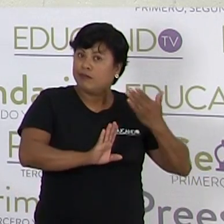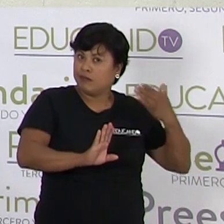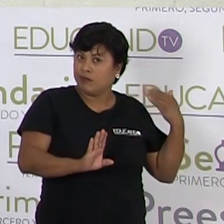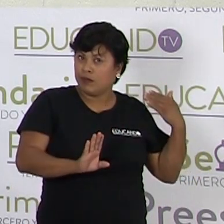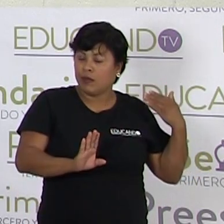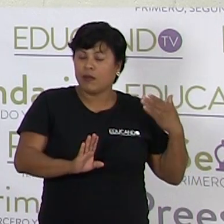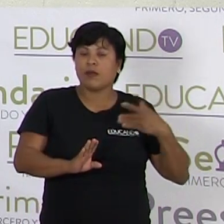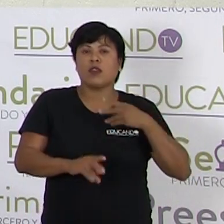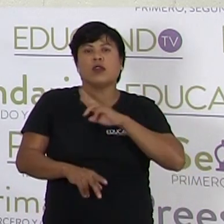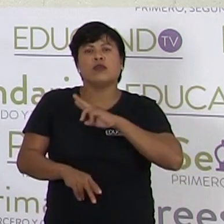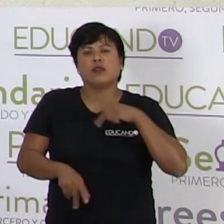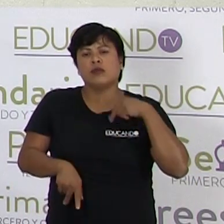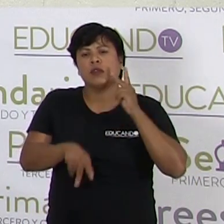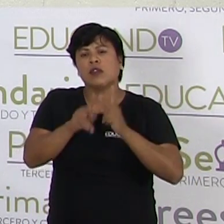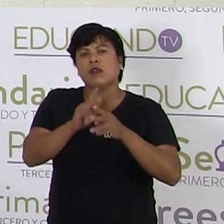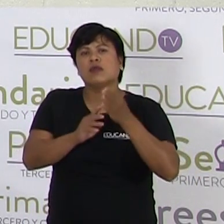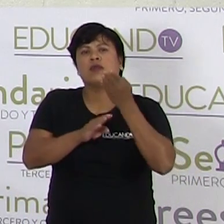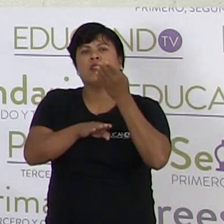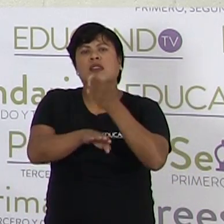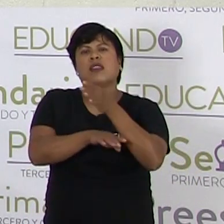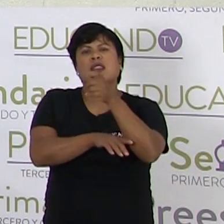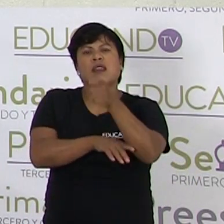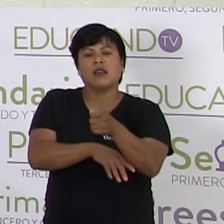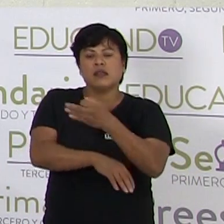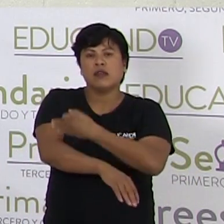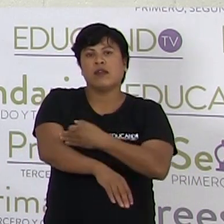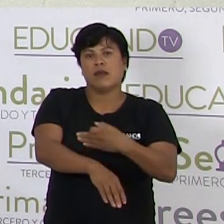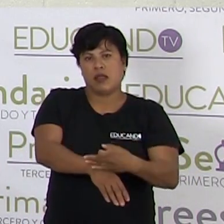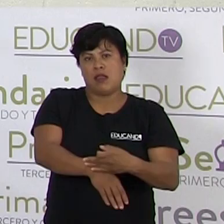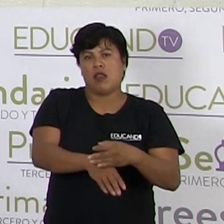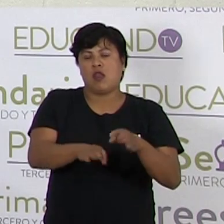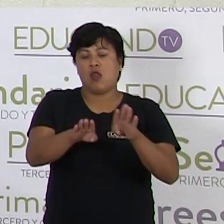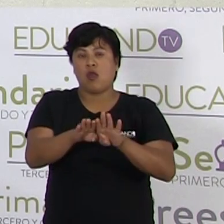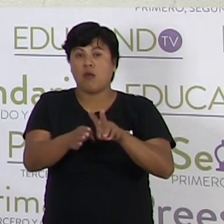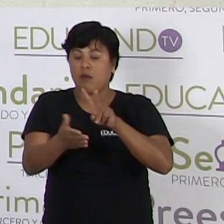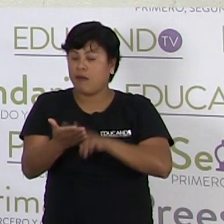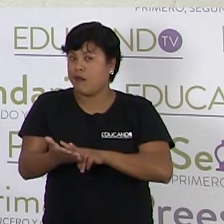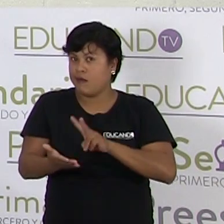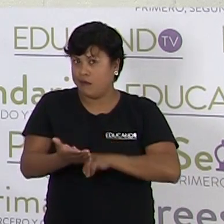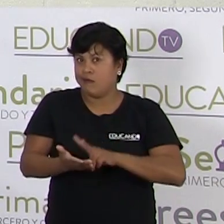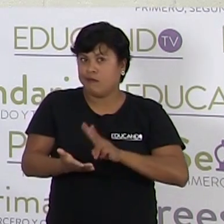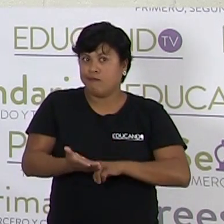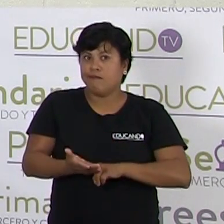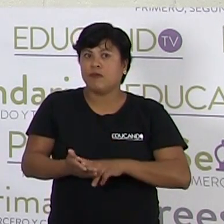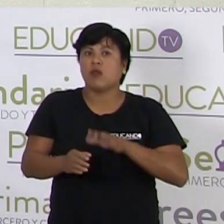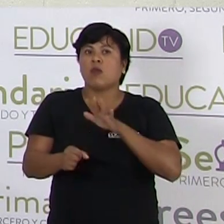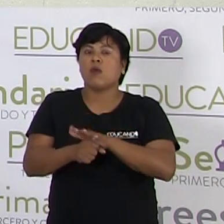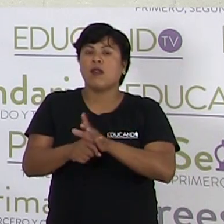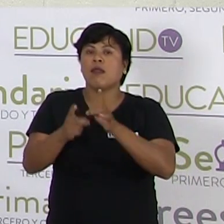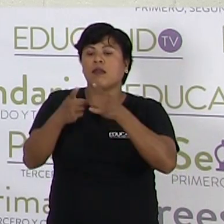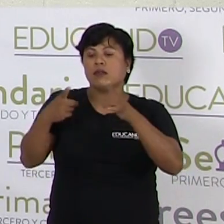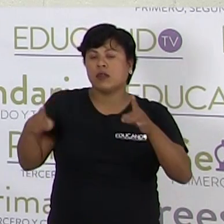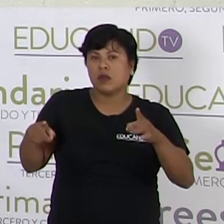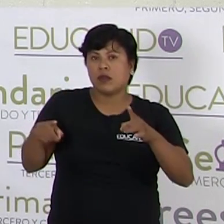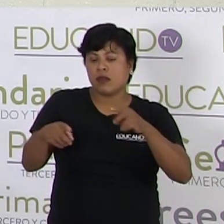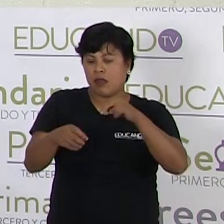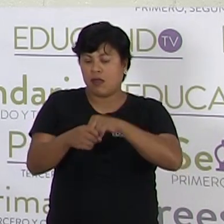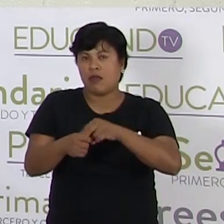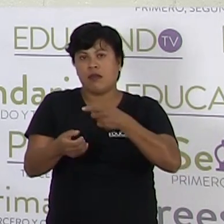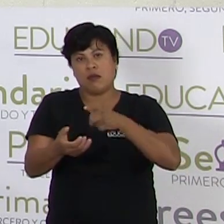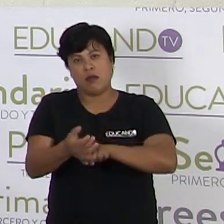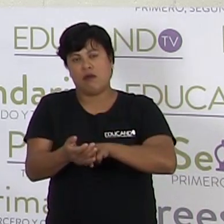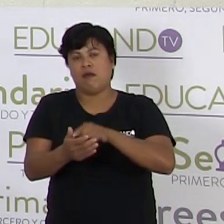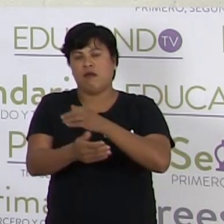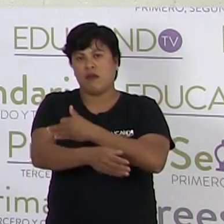platicamos acerca de qué es la familia, sobre los valores que se desarrollan en la familia,